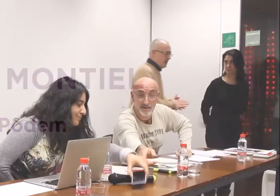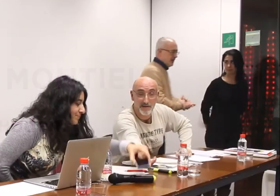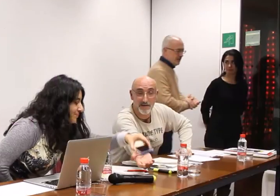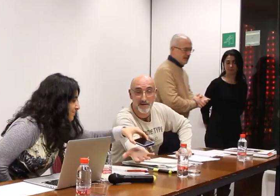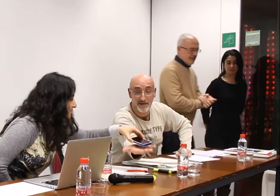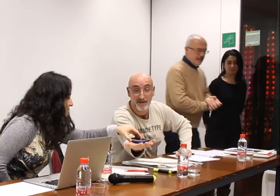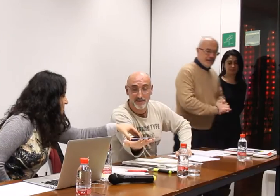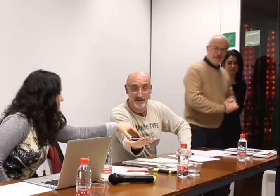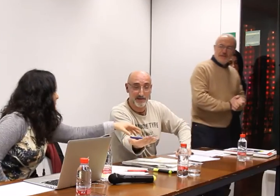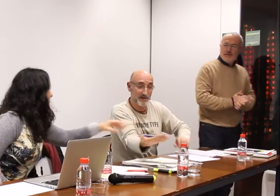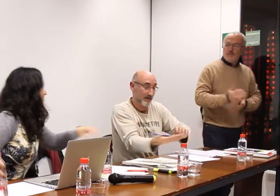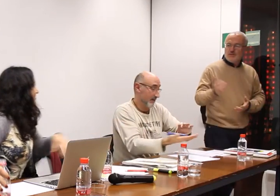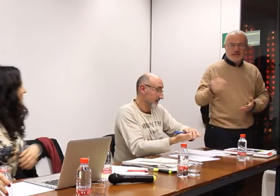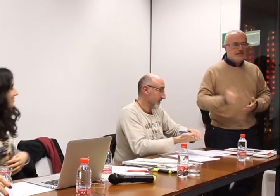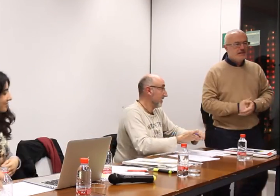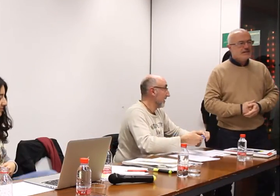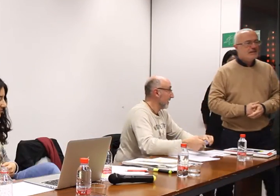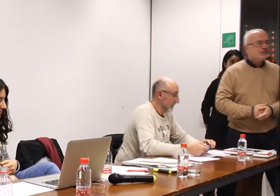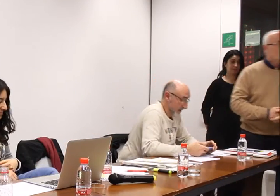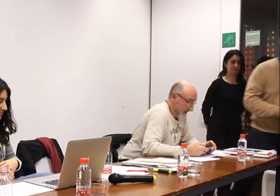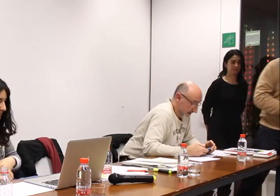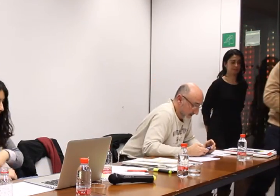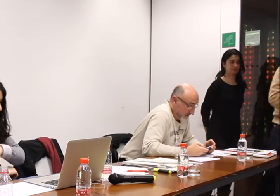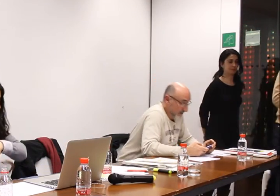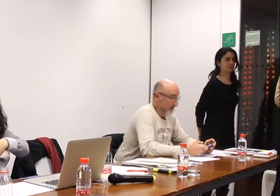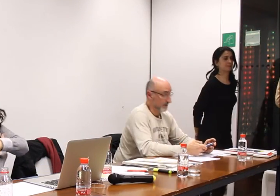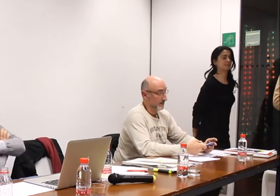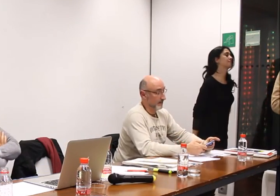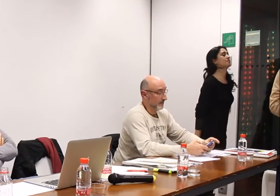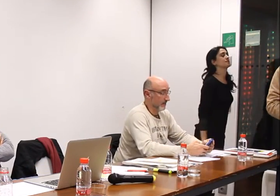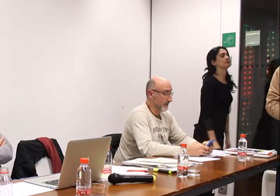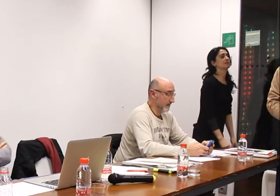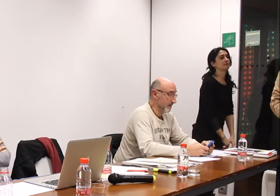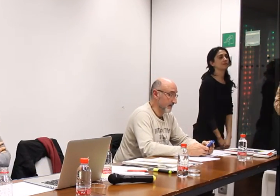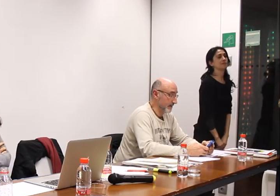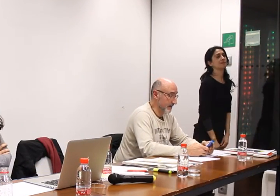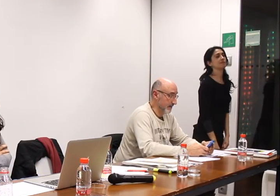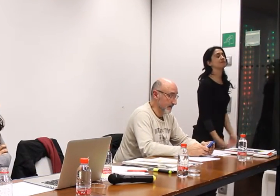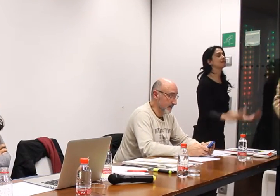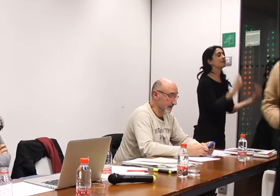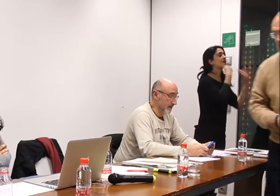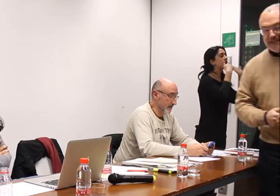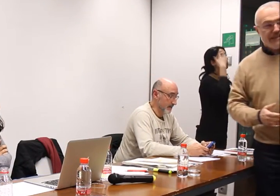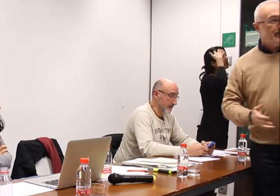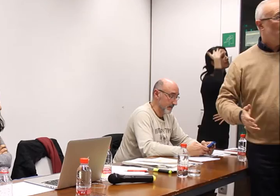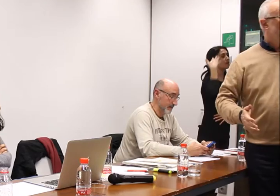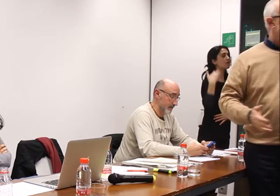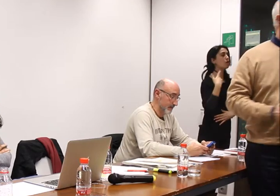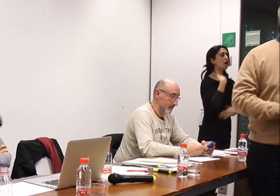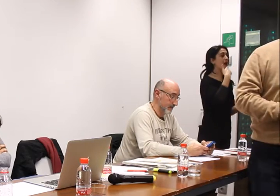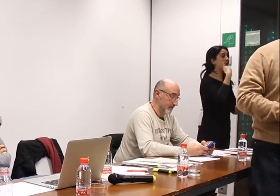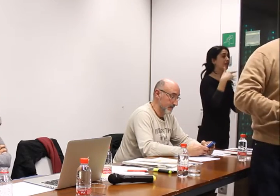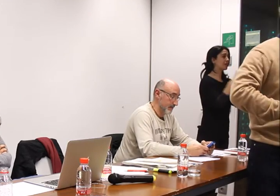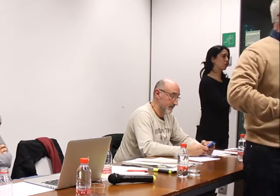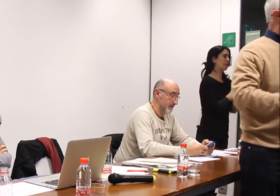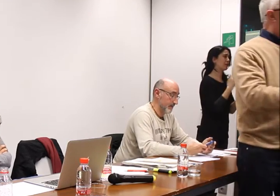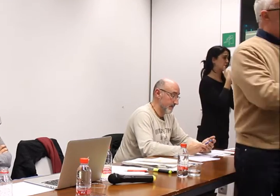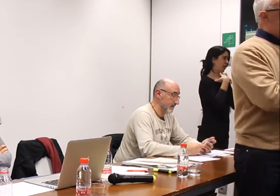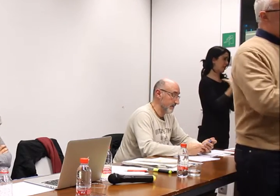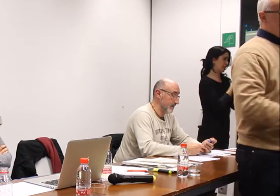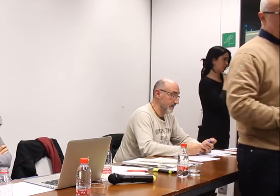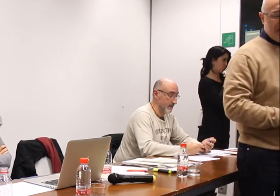Muchas gracias a Fabiola, muchas gracias a los compañeros, muchas gracias a los que estáis aquí. Siento haber llegado tarde,